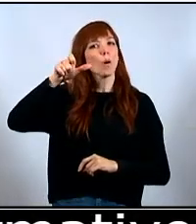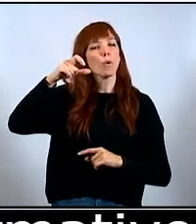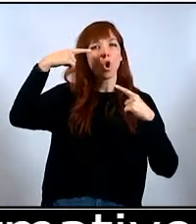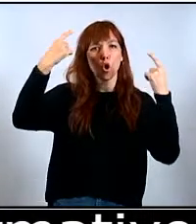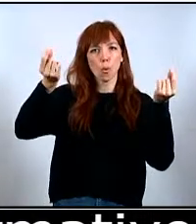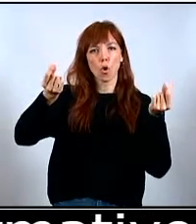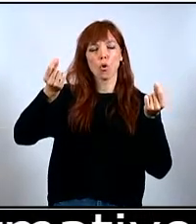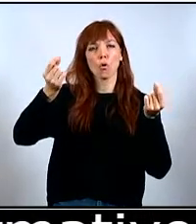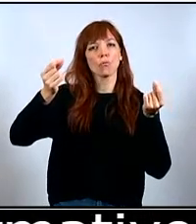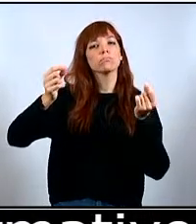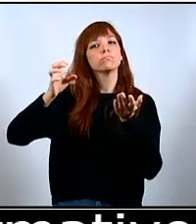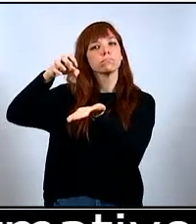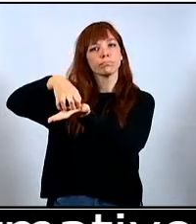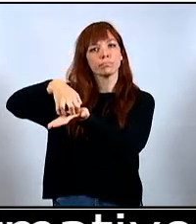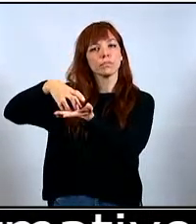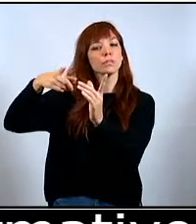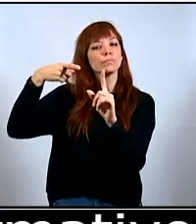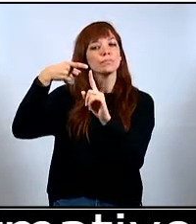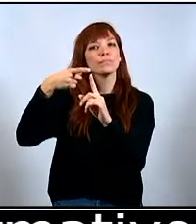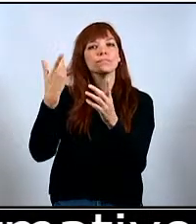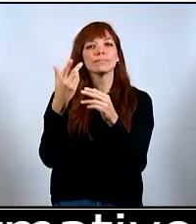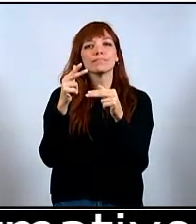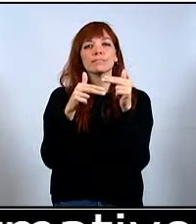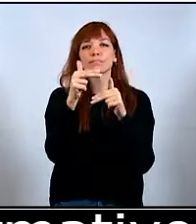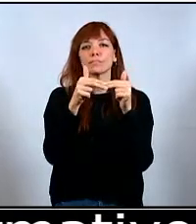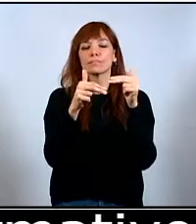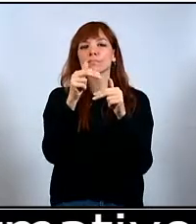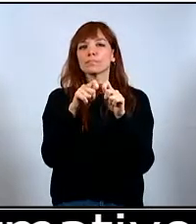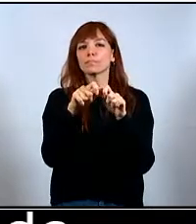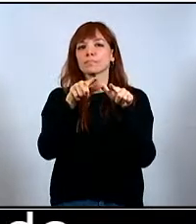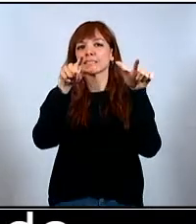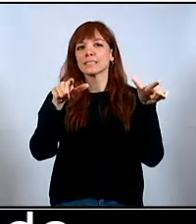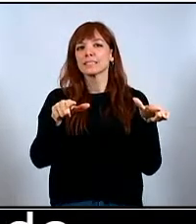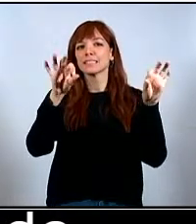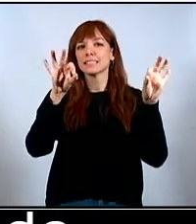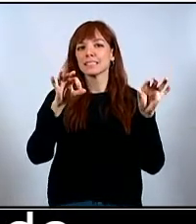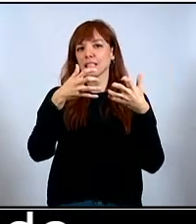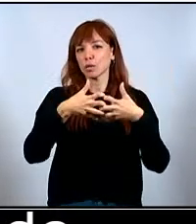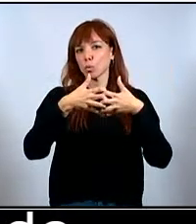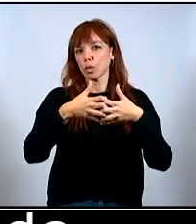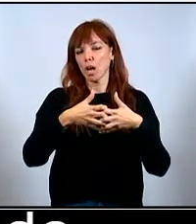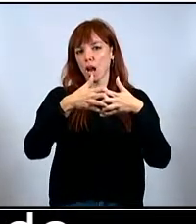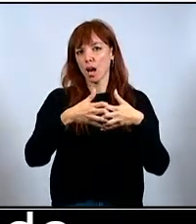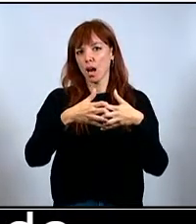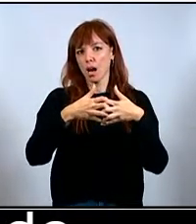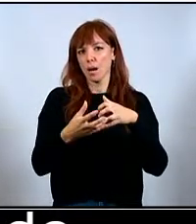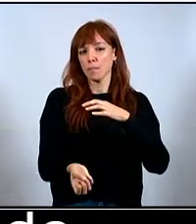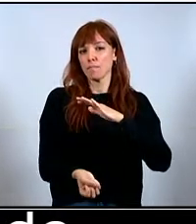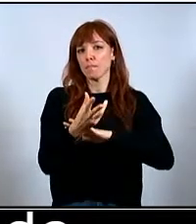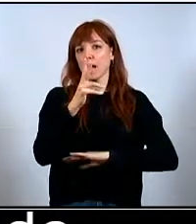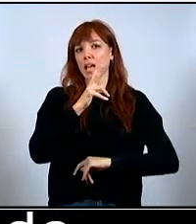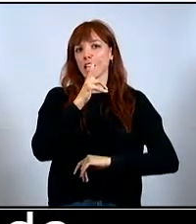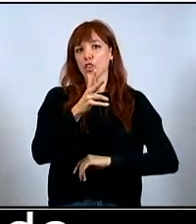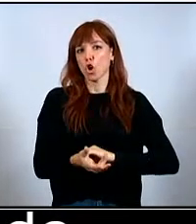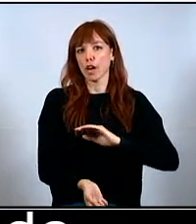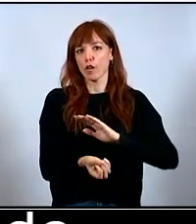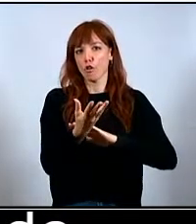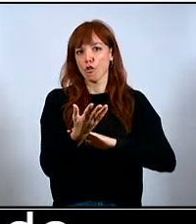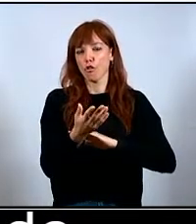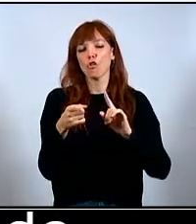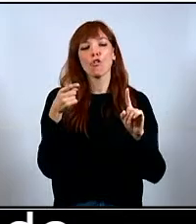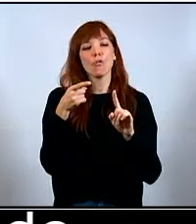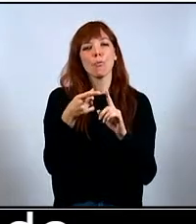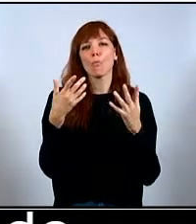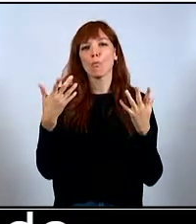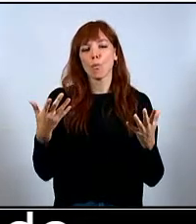dedica especializada en la construcción de instalaciones de plantas industriales y soluciones de repostaje de hidrógeno. Su objetivo con la presentación